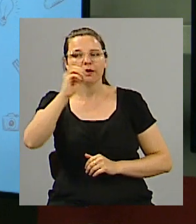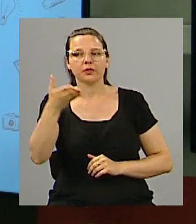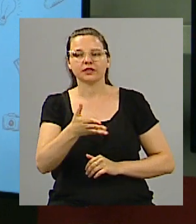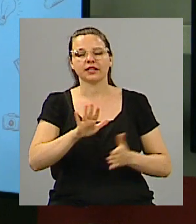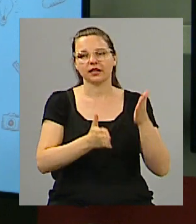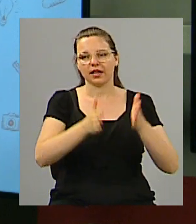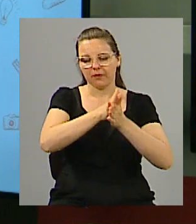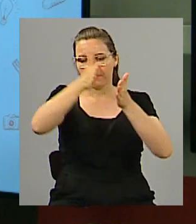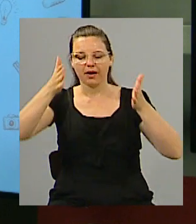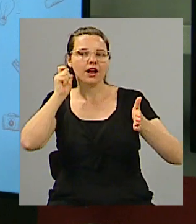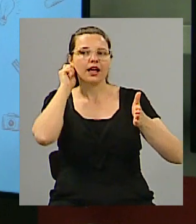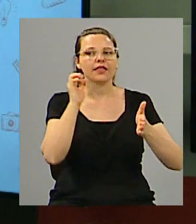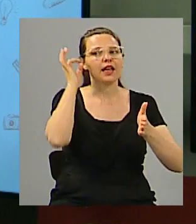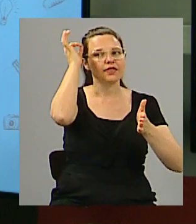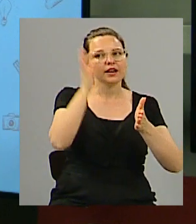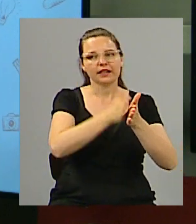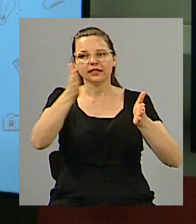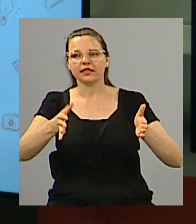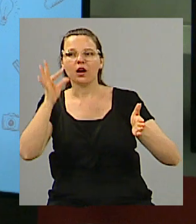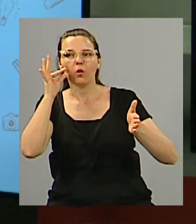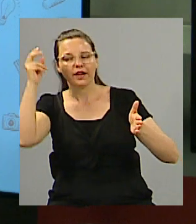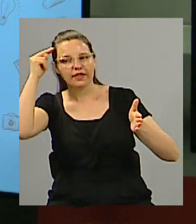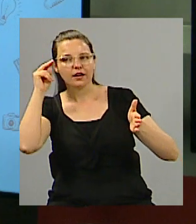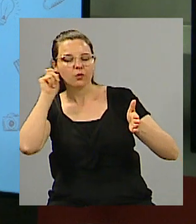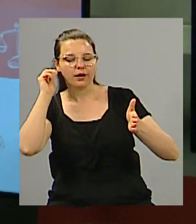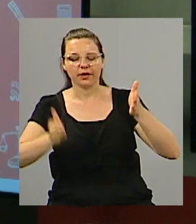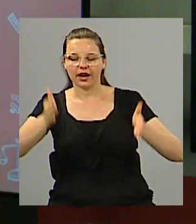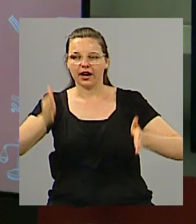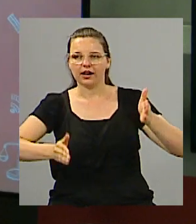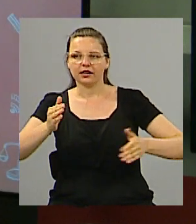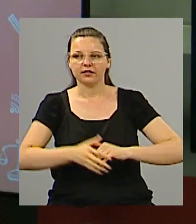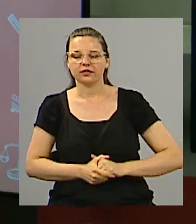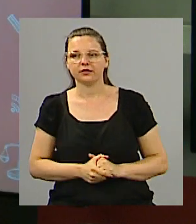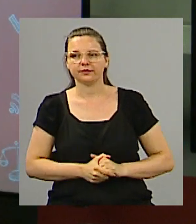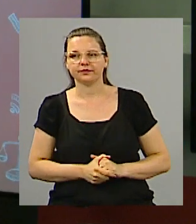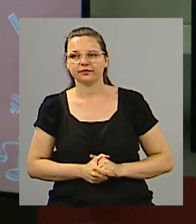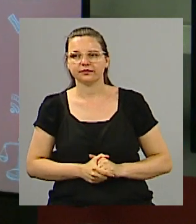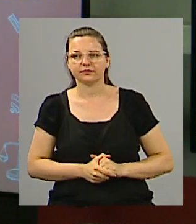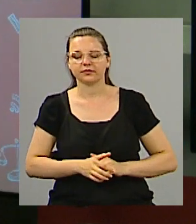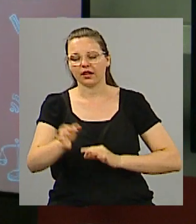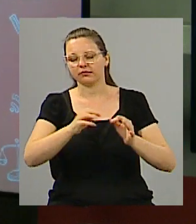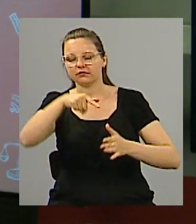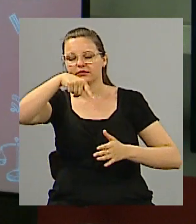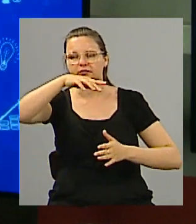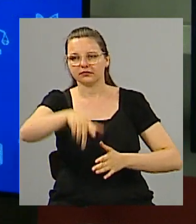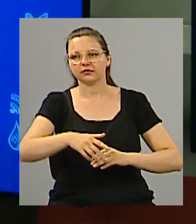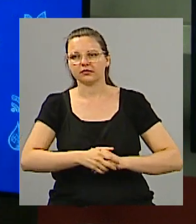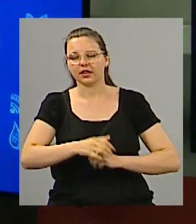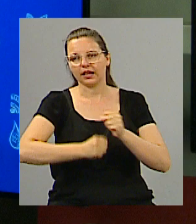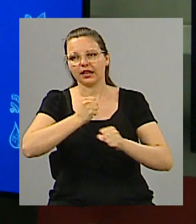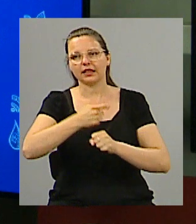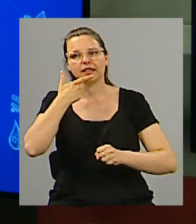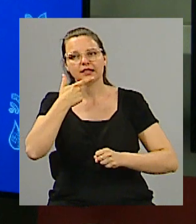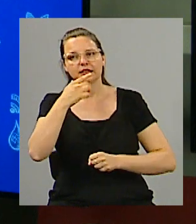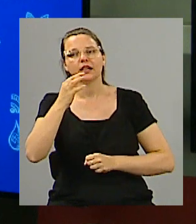30 y 49 años. De acuerdo a los datos del Programa Provincial de Respuesta al HIV o VIH, a septiembre del